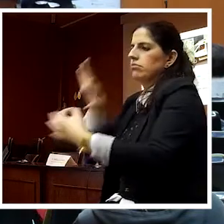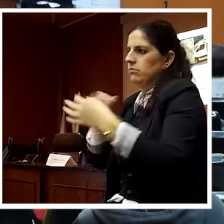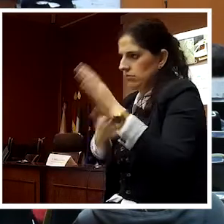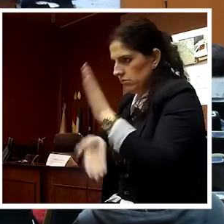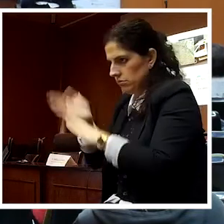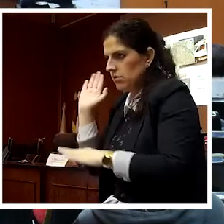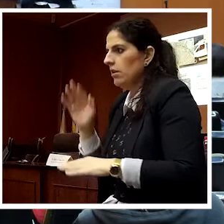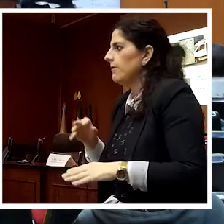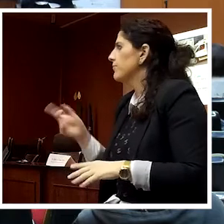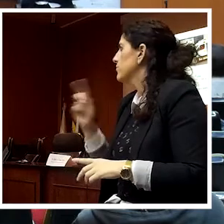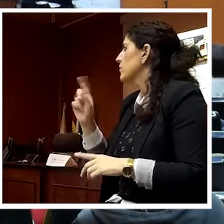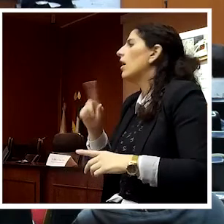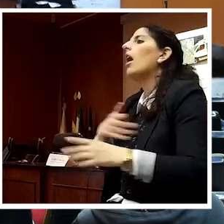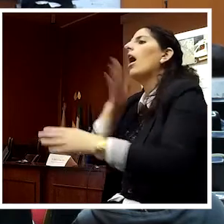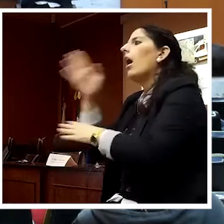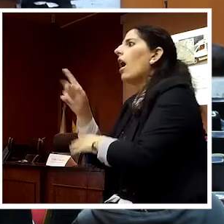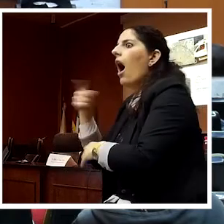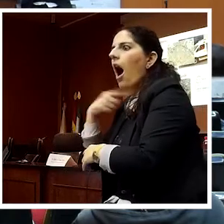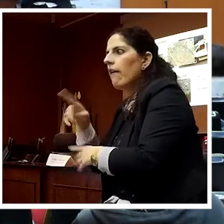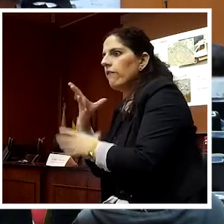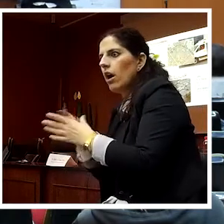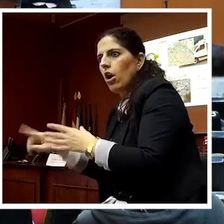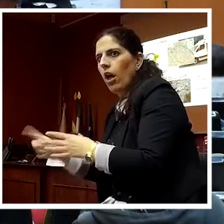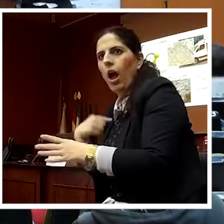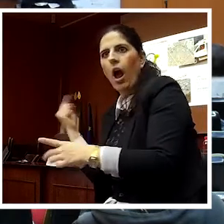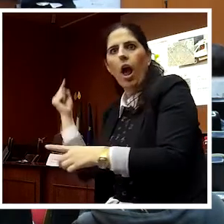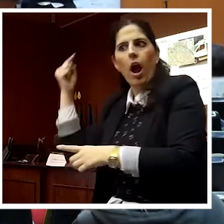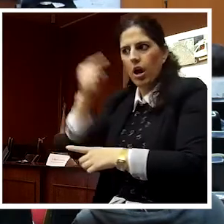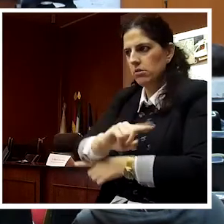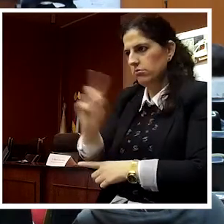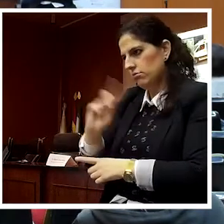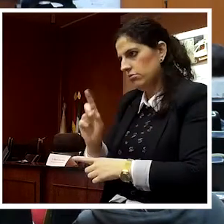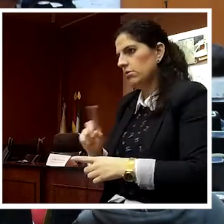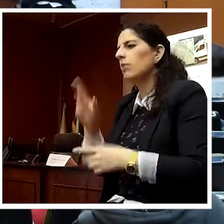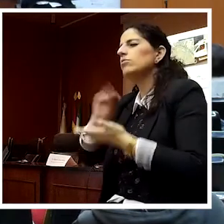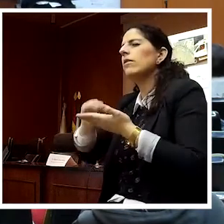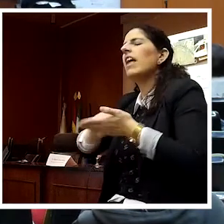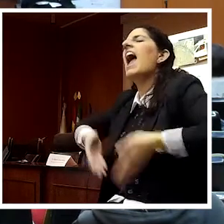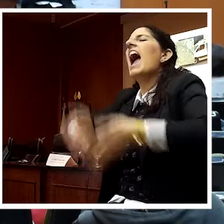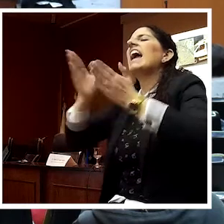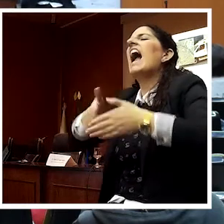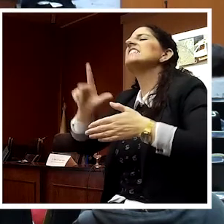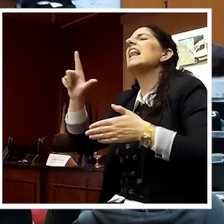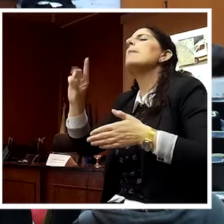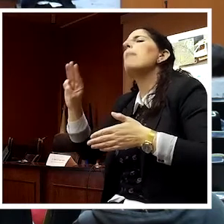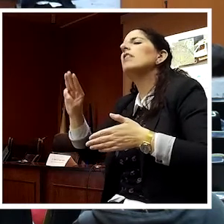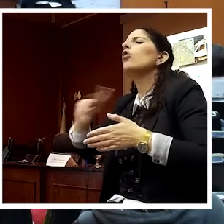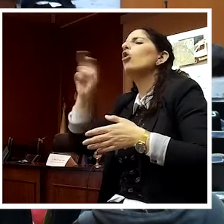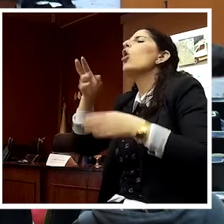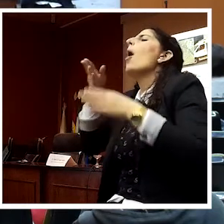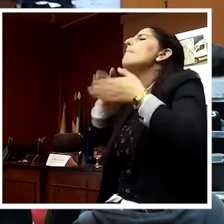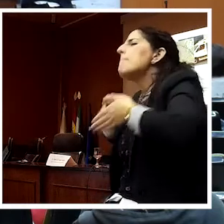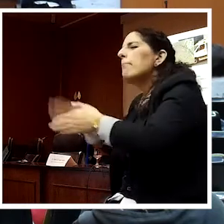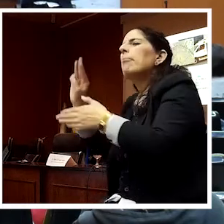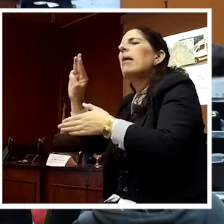la calle en el mapa que irte donde no es. Hay calles, por ejemplo, Batalla de Lepanto y pasaje Batalla de Lepanto. Y están